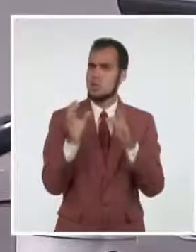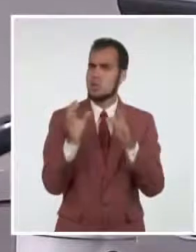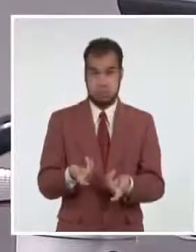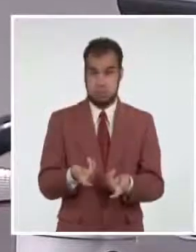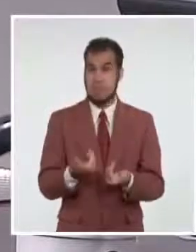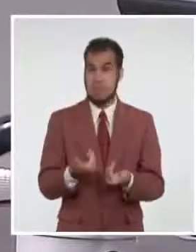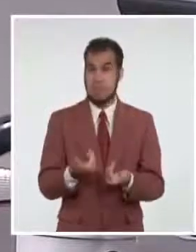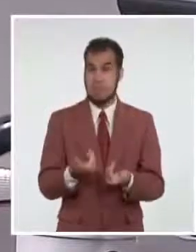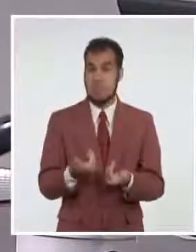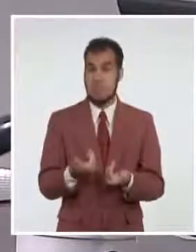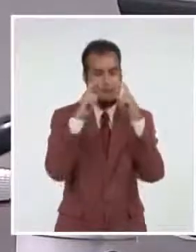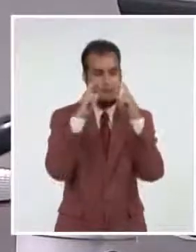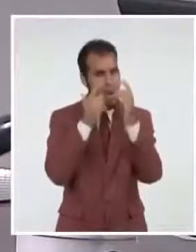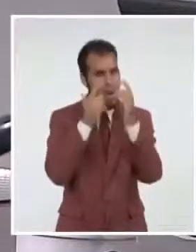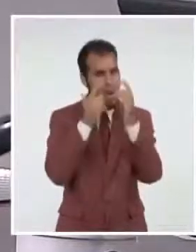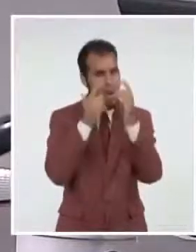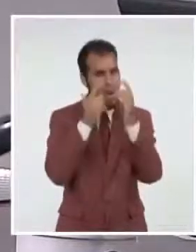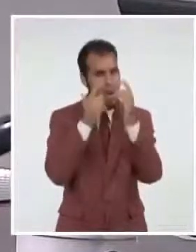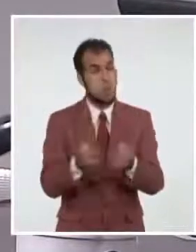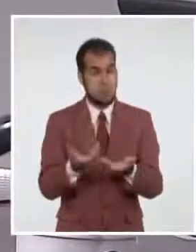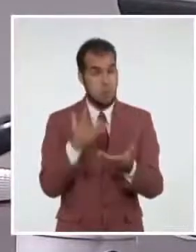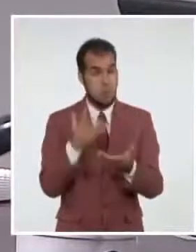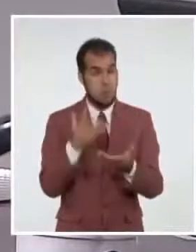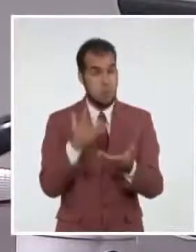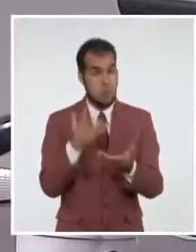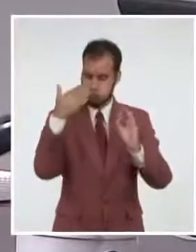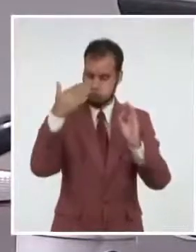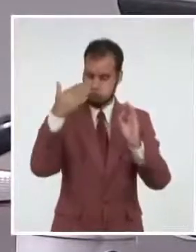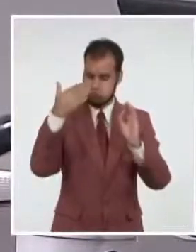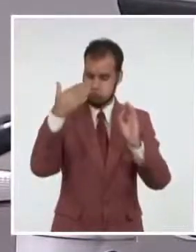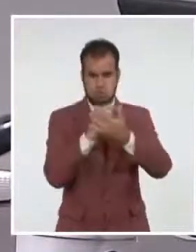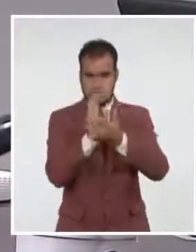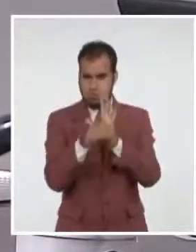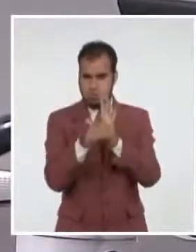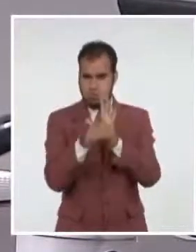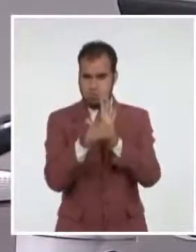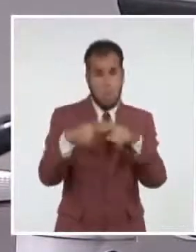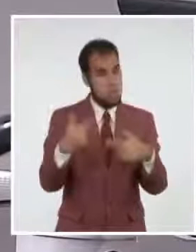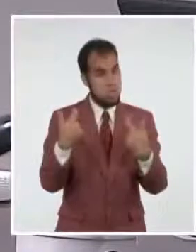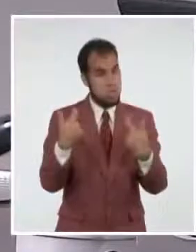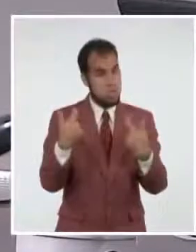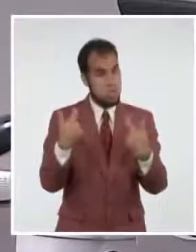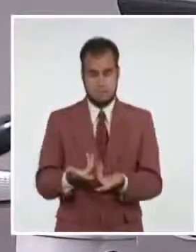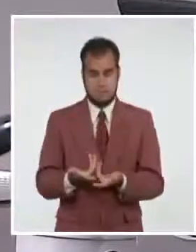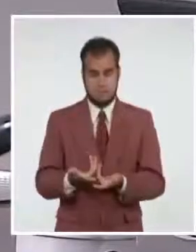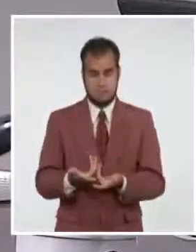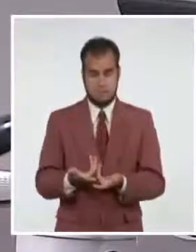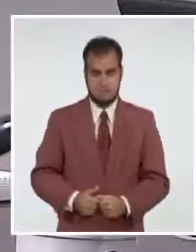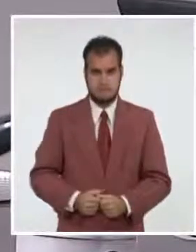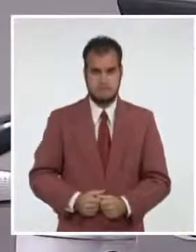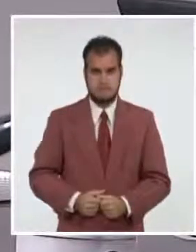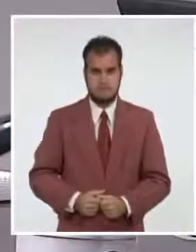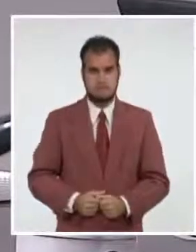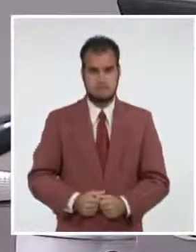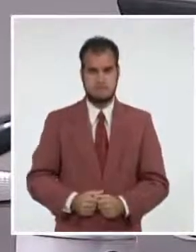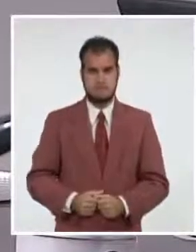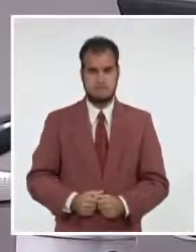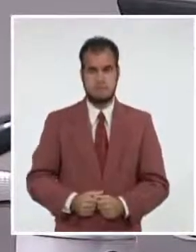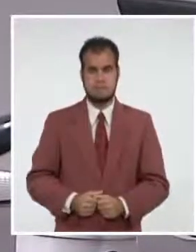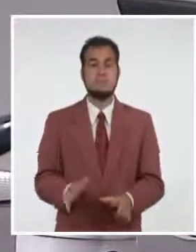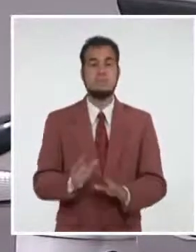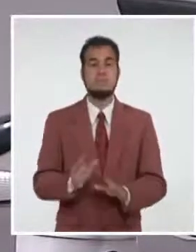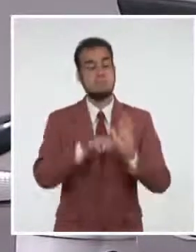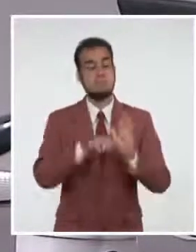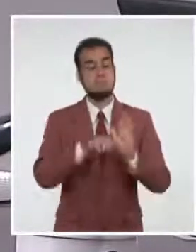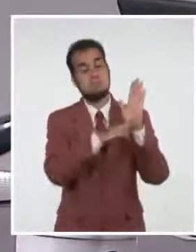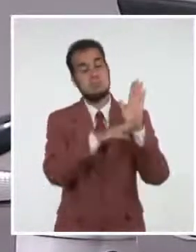justa medida que tenemos que tener entre esas medidas sanitarias y esas medidas sociales. Y dentro de las medidas sanitarias, pues